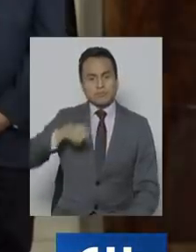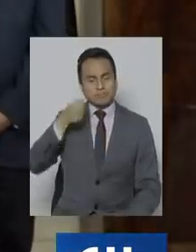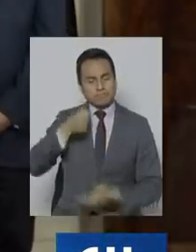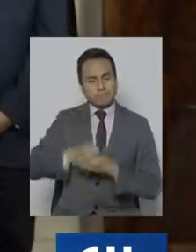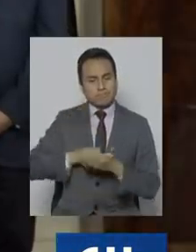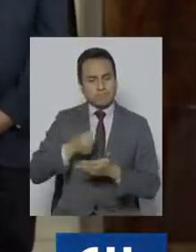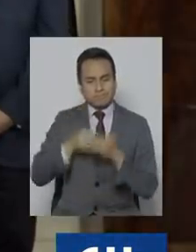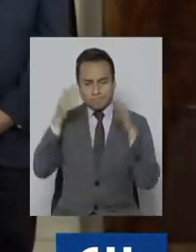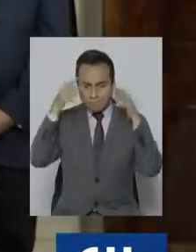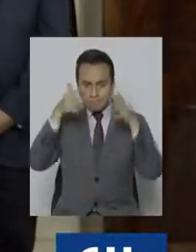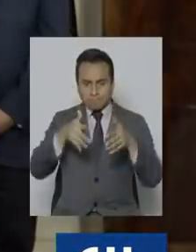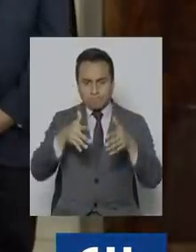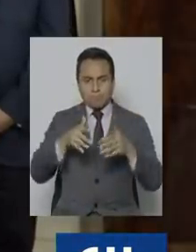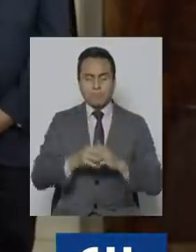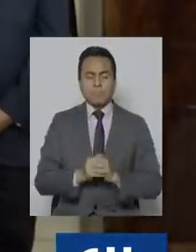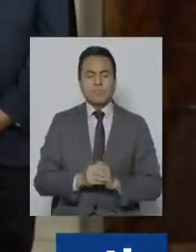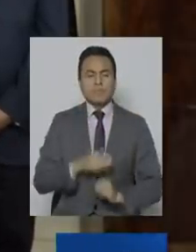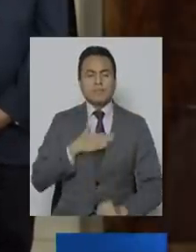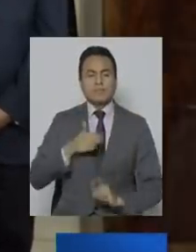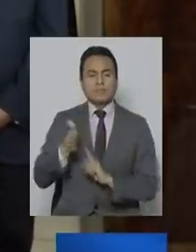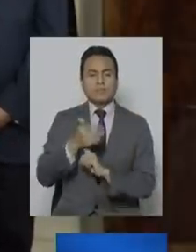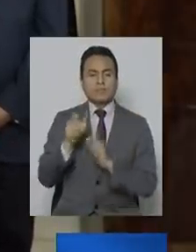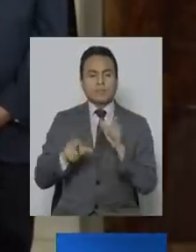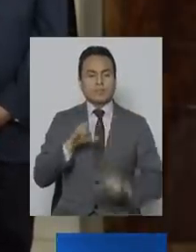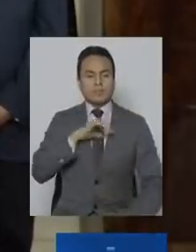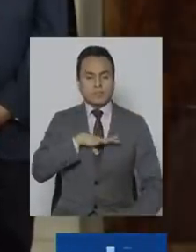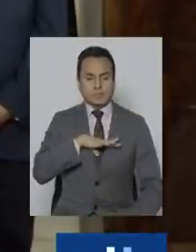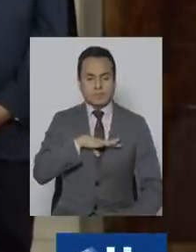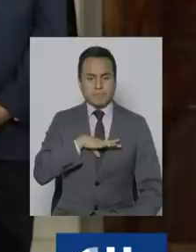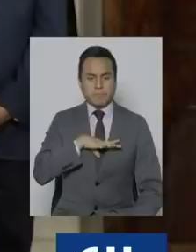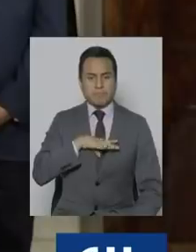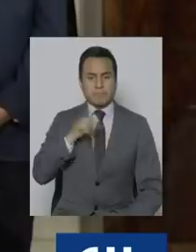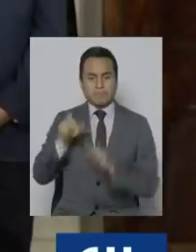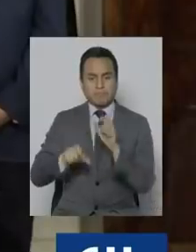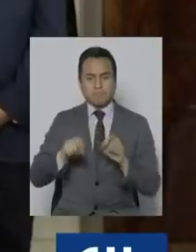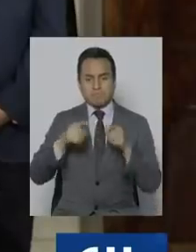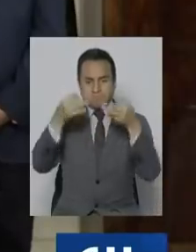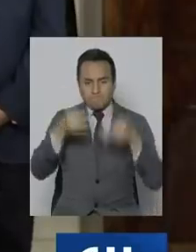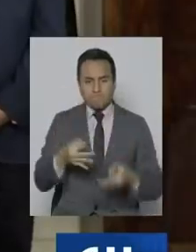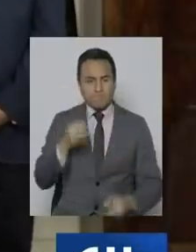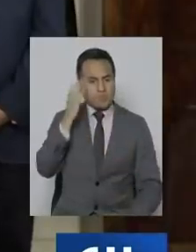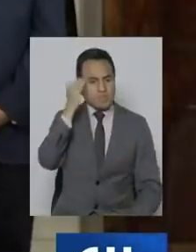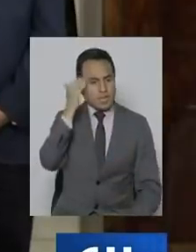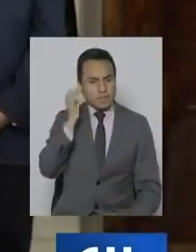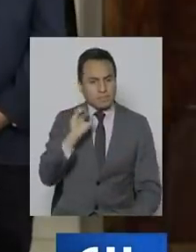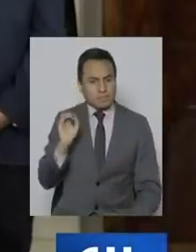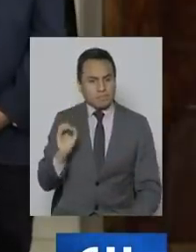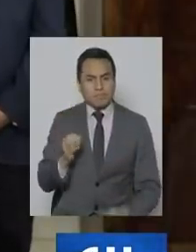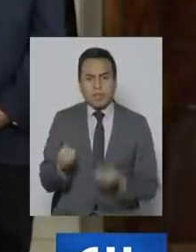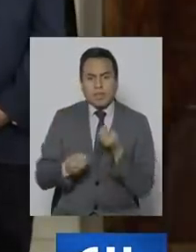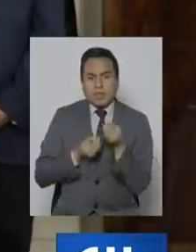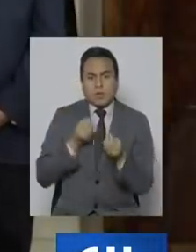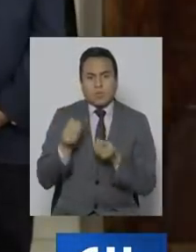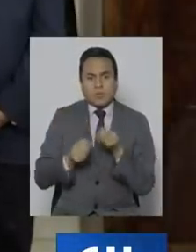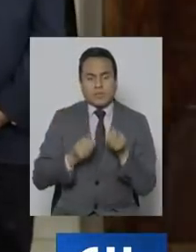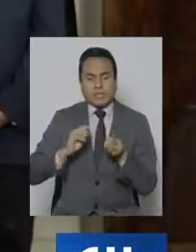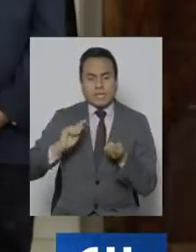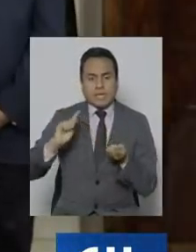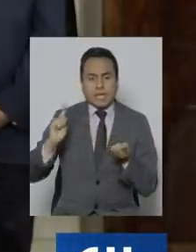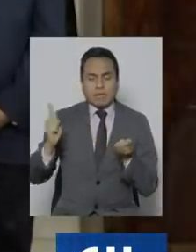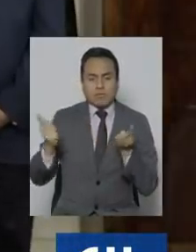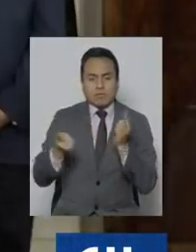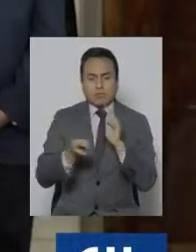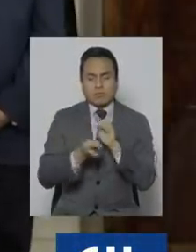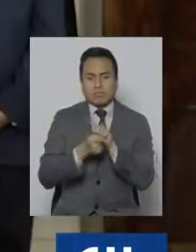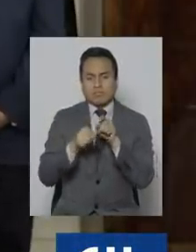empeñados. Queridos compatriotas, nadie sabe con certeza cómo va a ser la evolución,